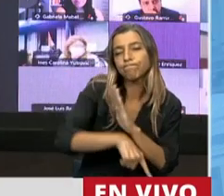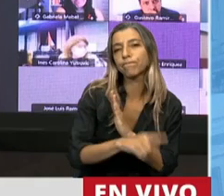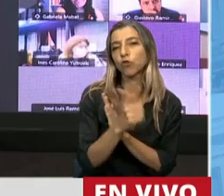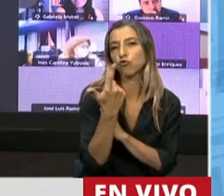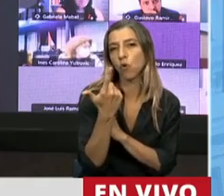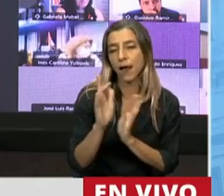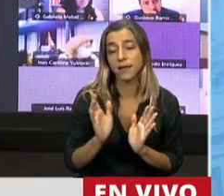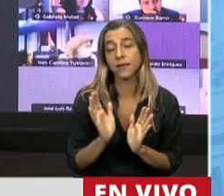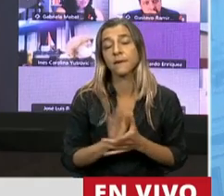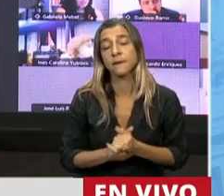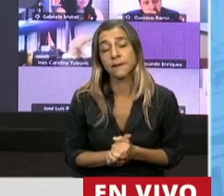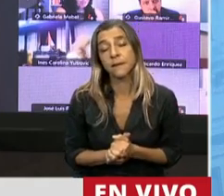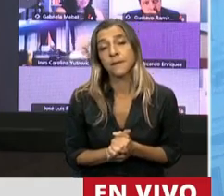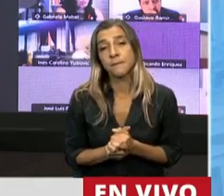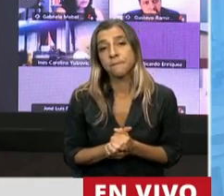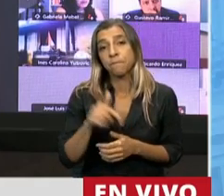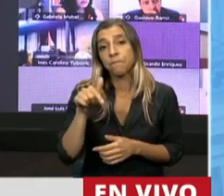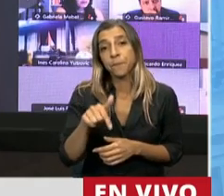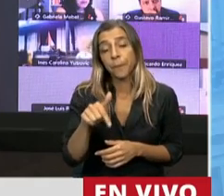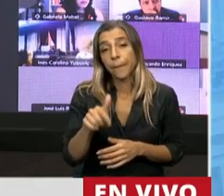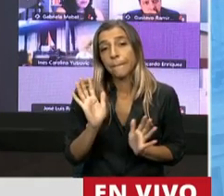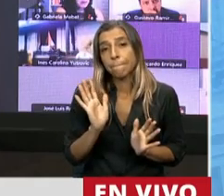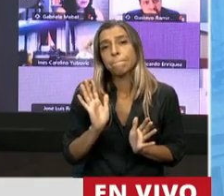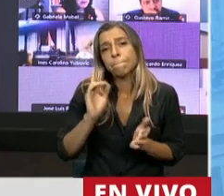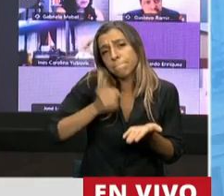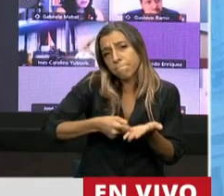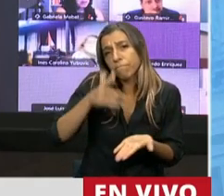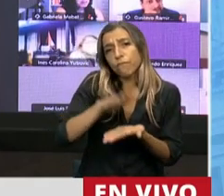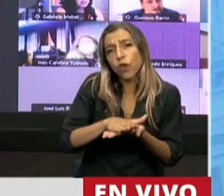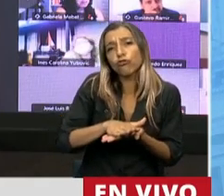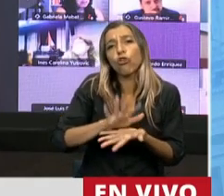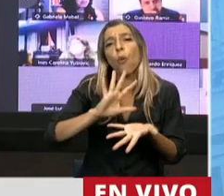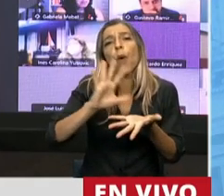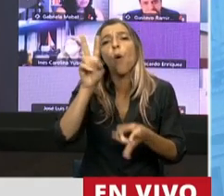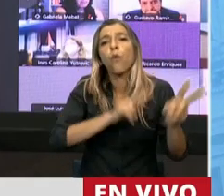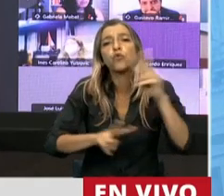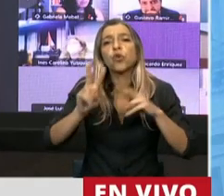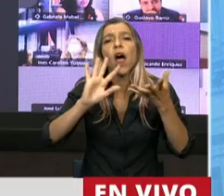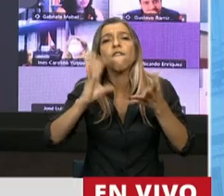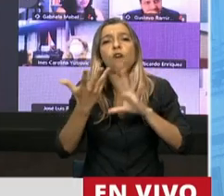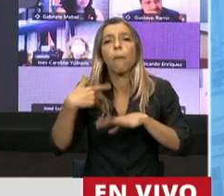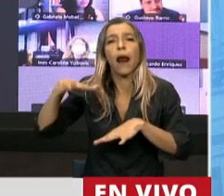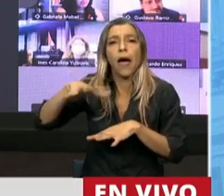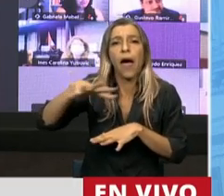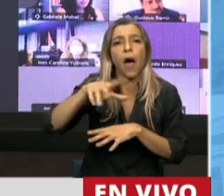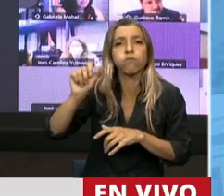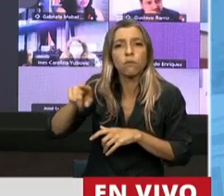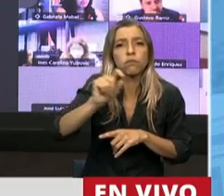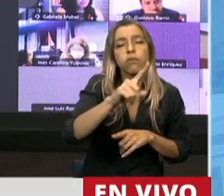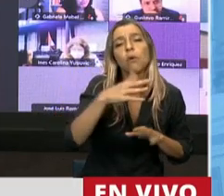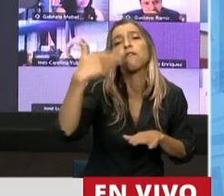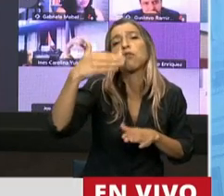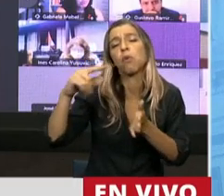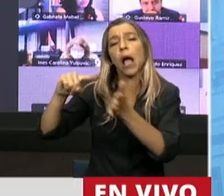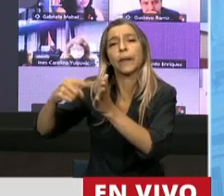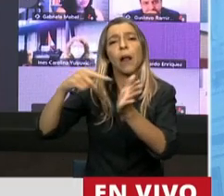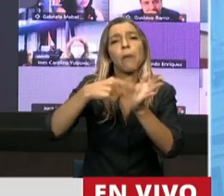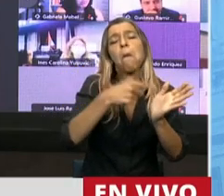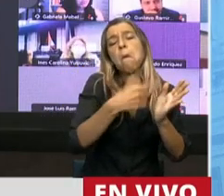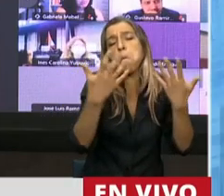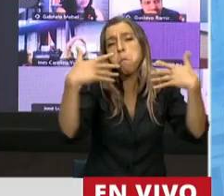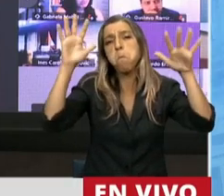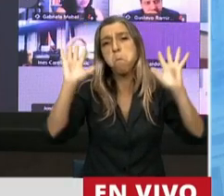Esta decisión de nombrar capitales alternas no debe ser una medida aislada, tiene que tener alrededor medidas